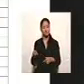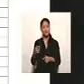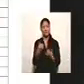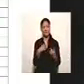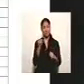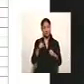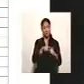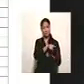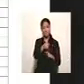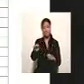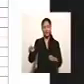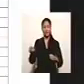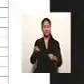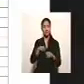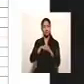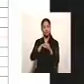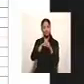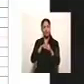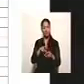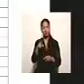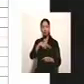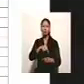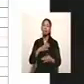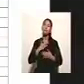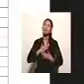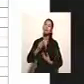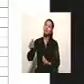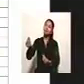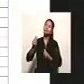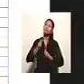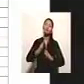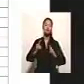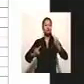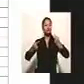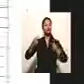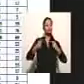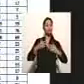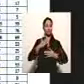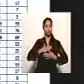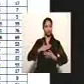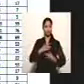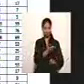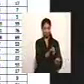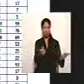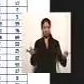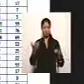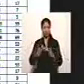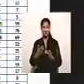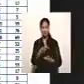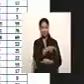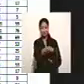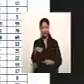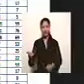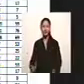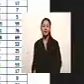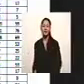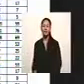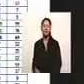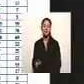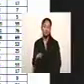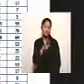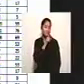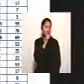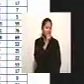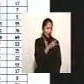transportadores sentirse con plenas condiciones de competitividad en el sector? No vayamos muy lejos, doctor